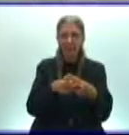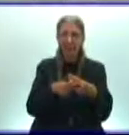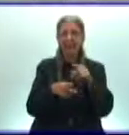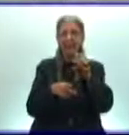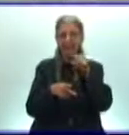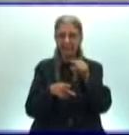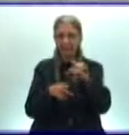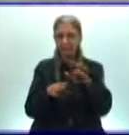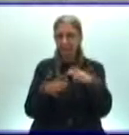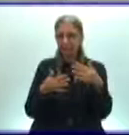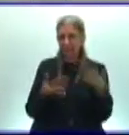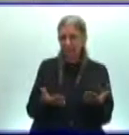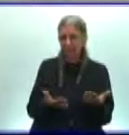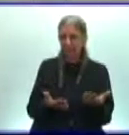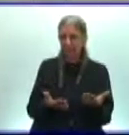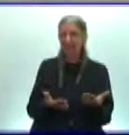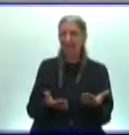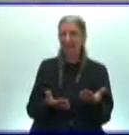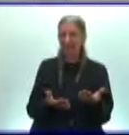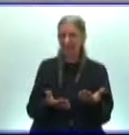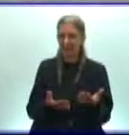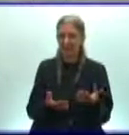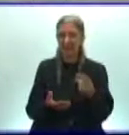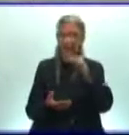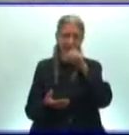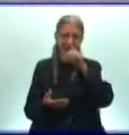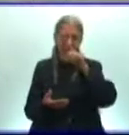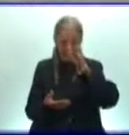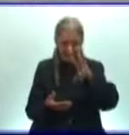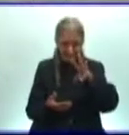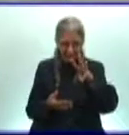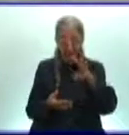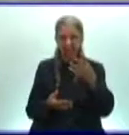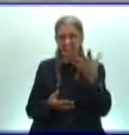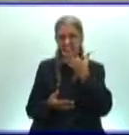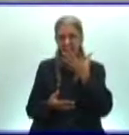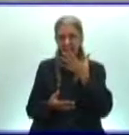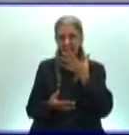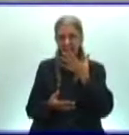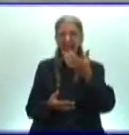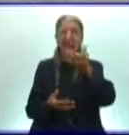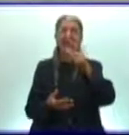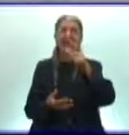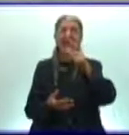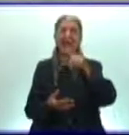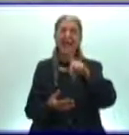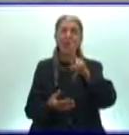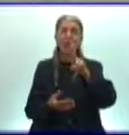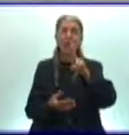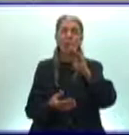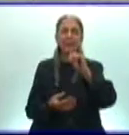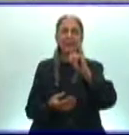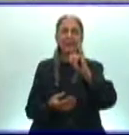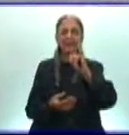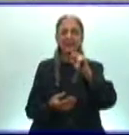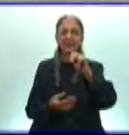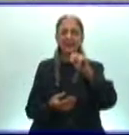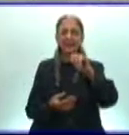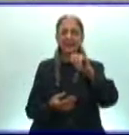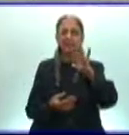ahí aparece. Fíjense que con número atómico 13 está el elemento aluminio. Fíjense la ubicación, grupo